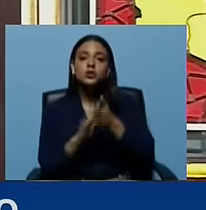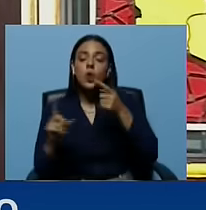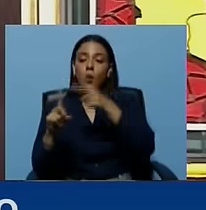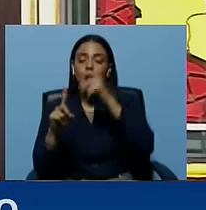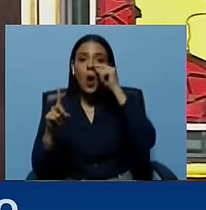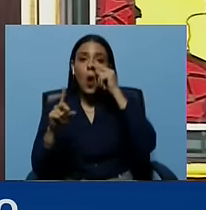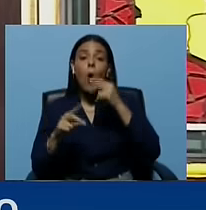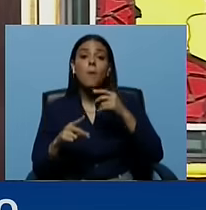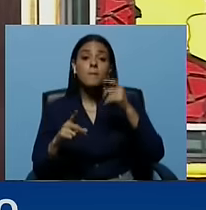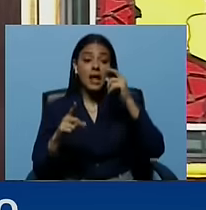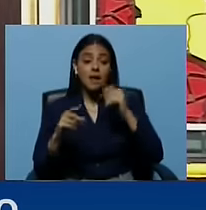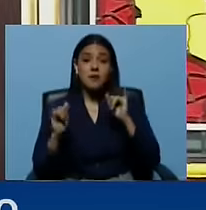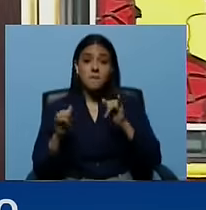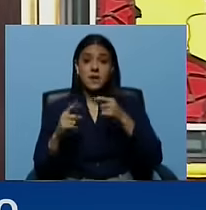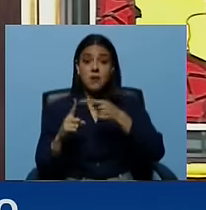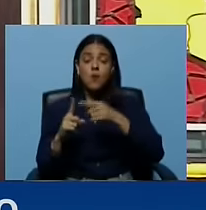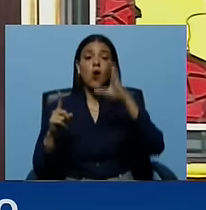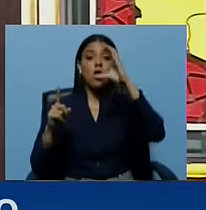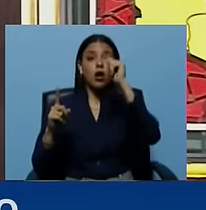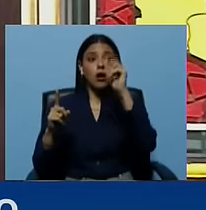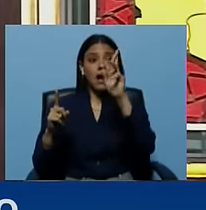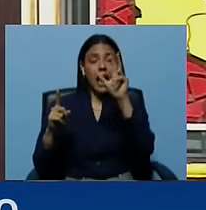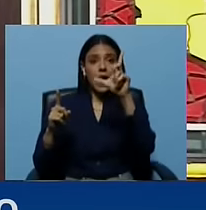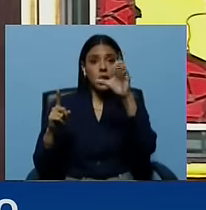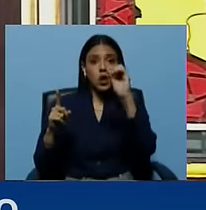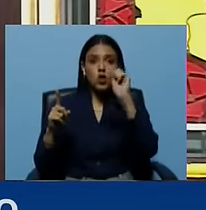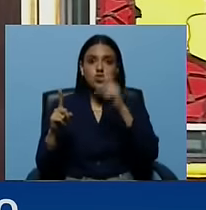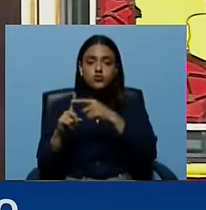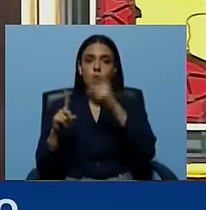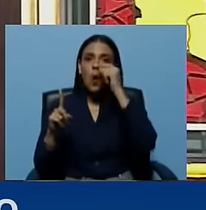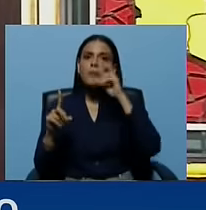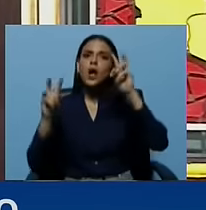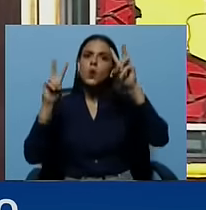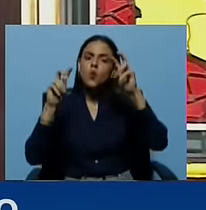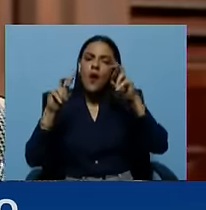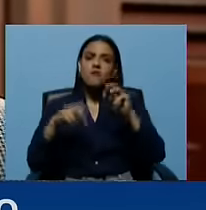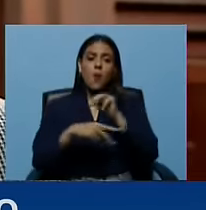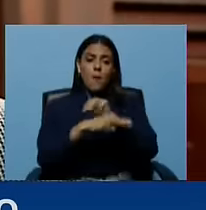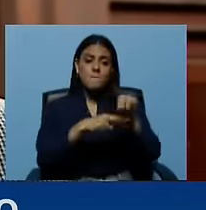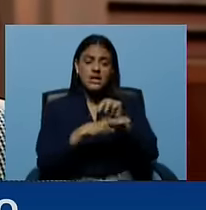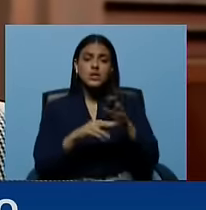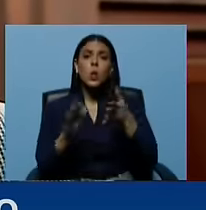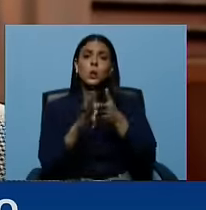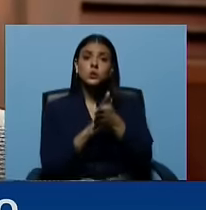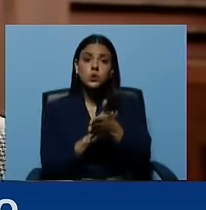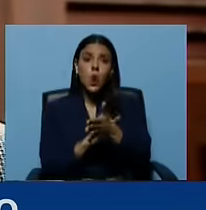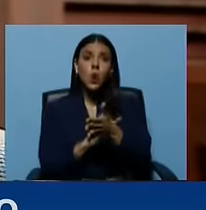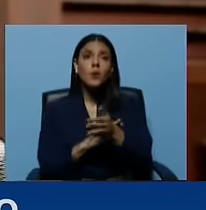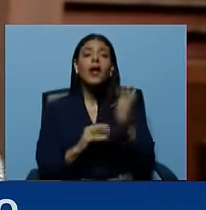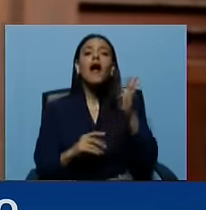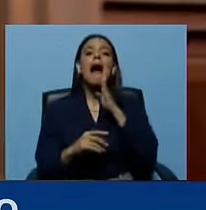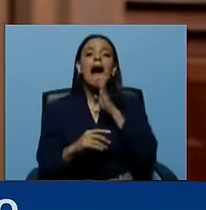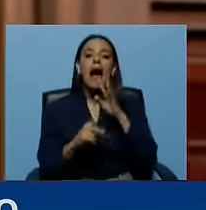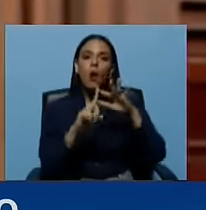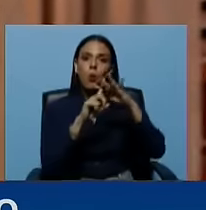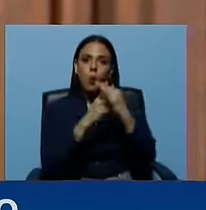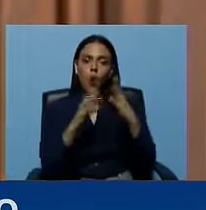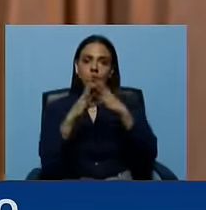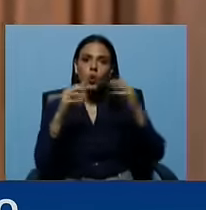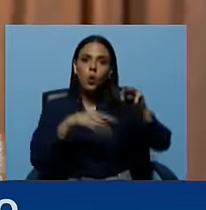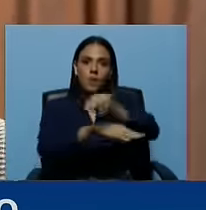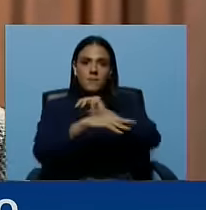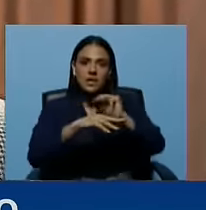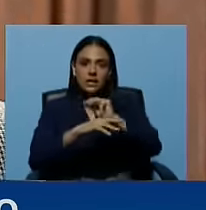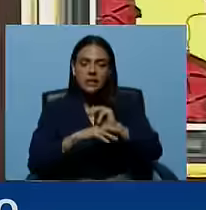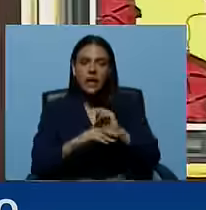ingeniero Carlos Max Justi, nuevo ministro del Poder Popular para las aguas.